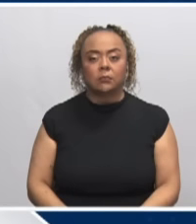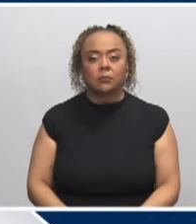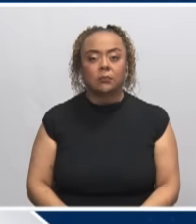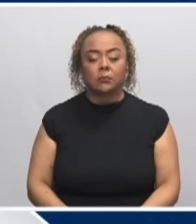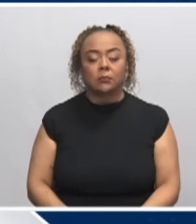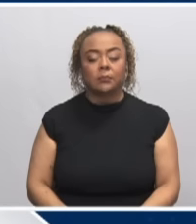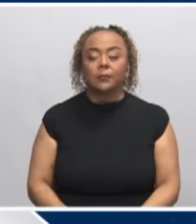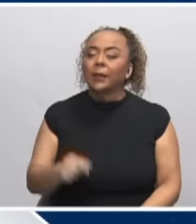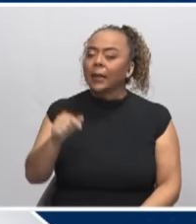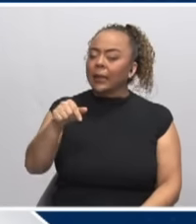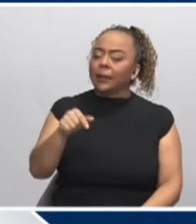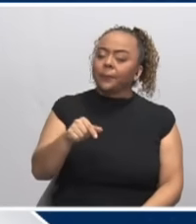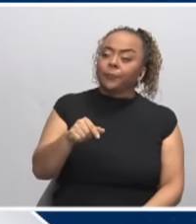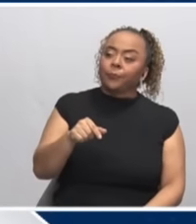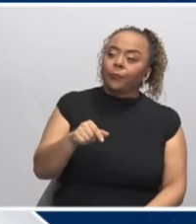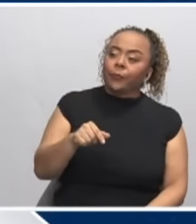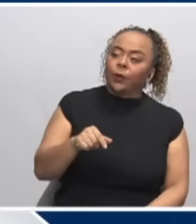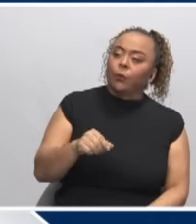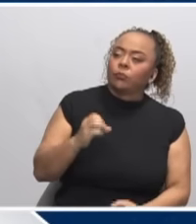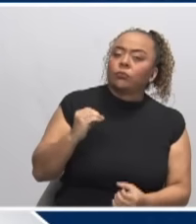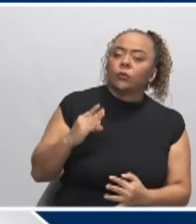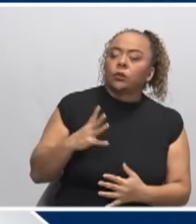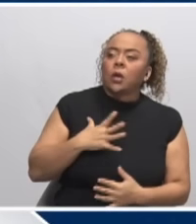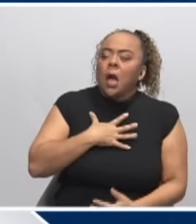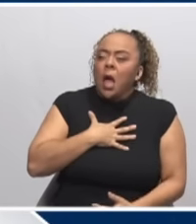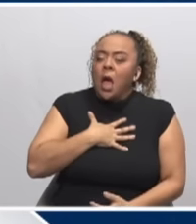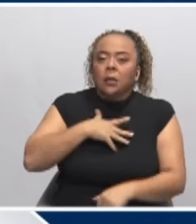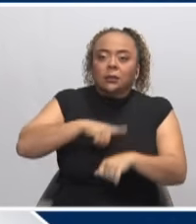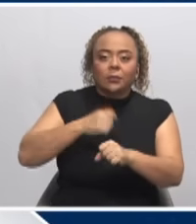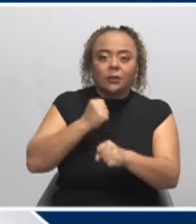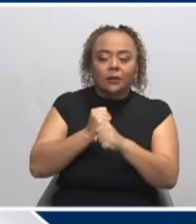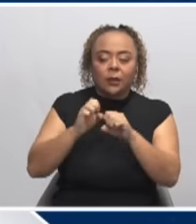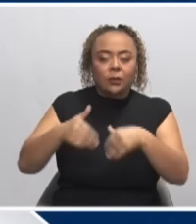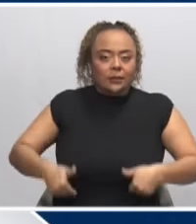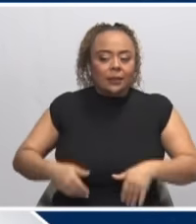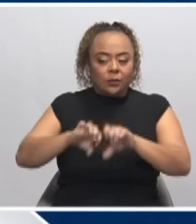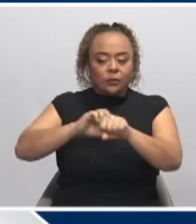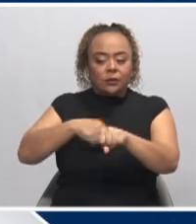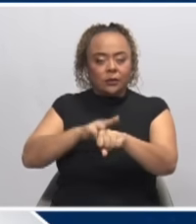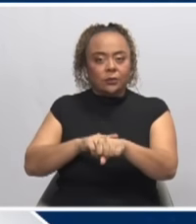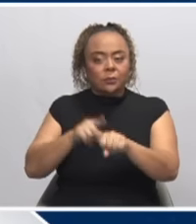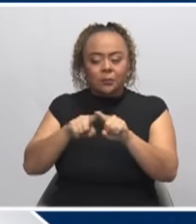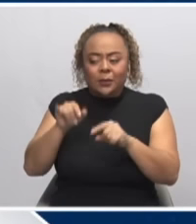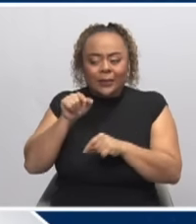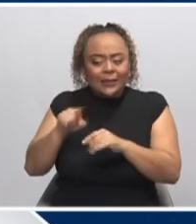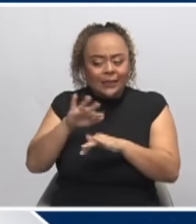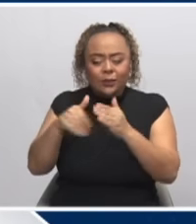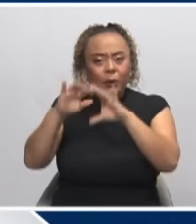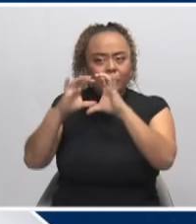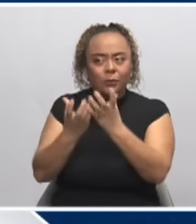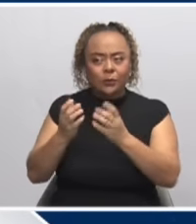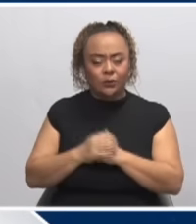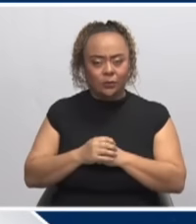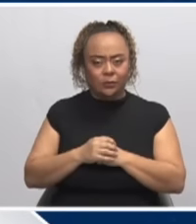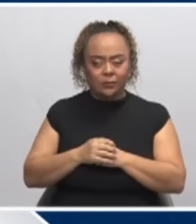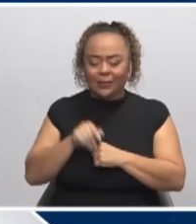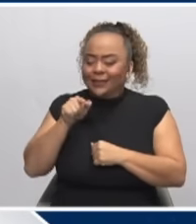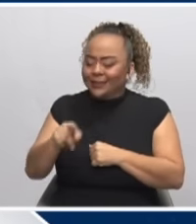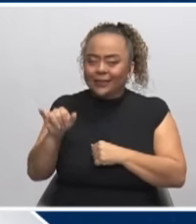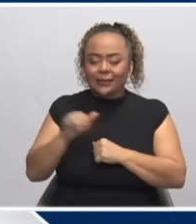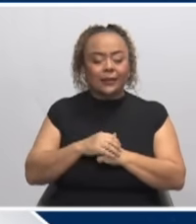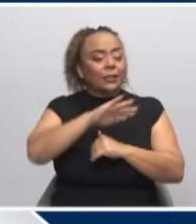aquí se dramatiza mucho lo del tiempo de trabajo del seleccionador pero así es en todo el mundo Así es en todo lado en